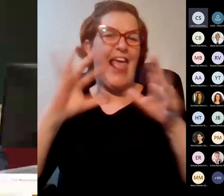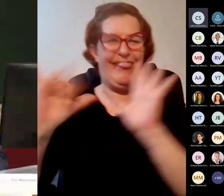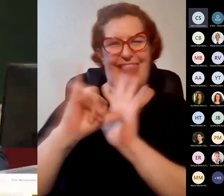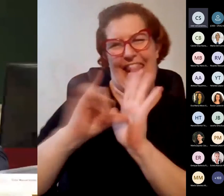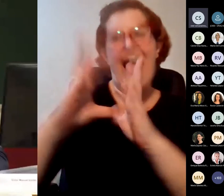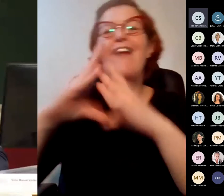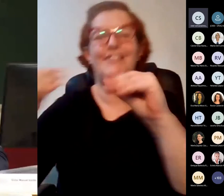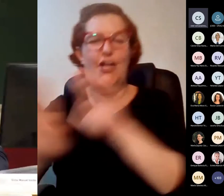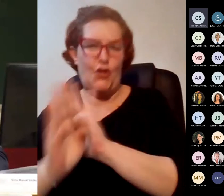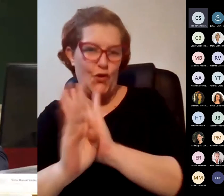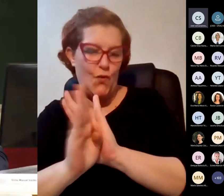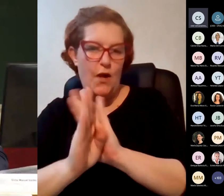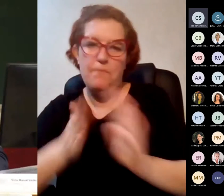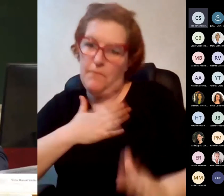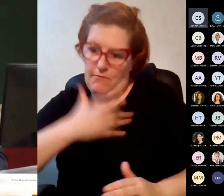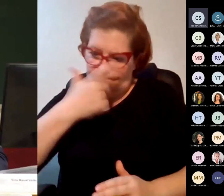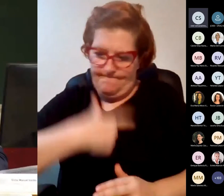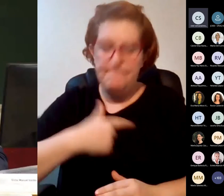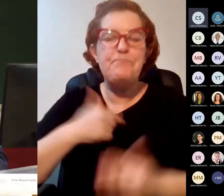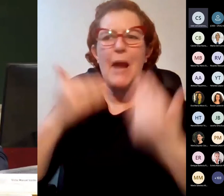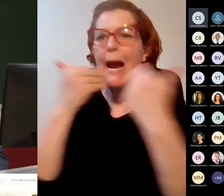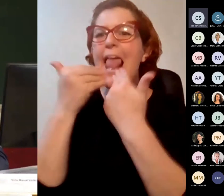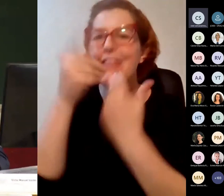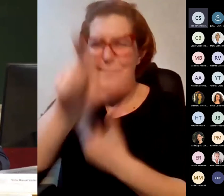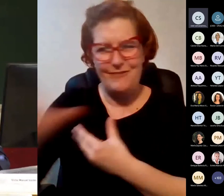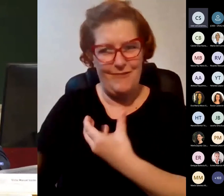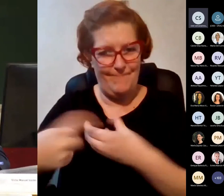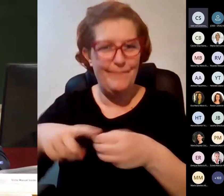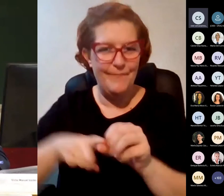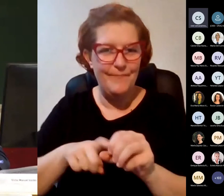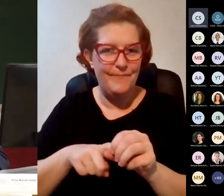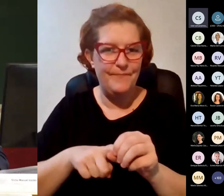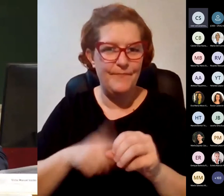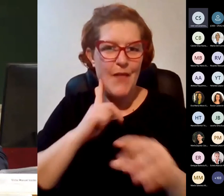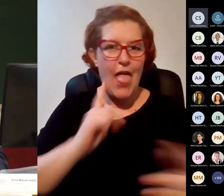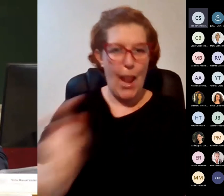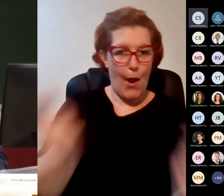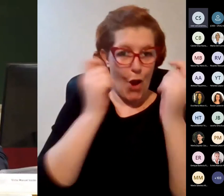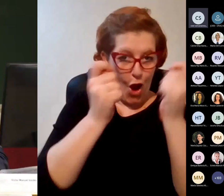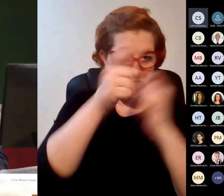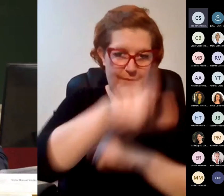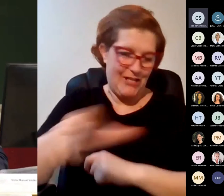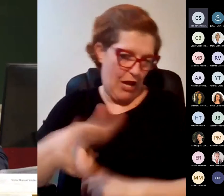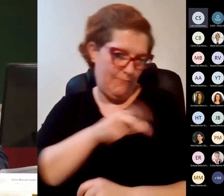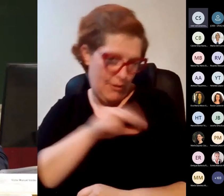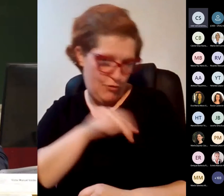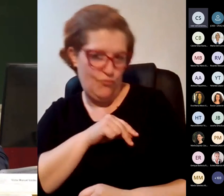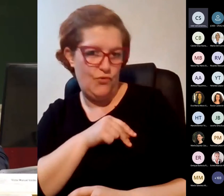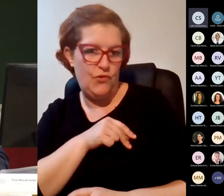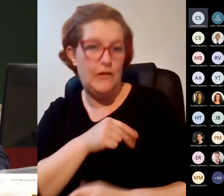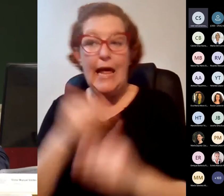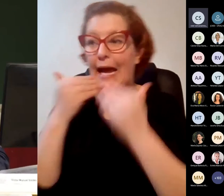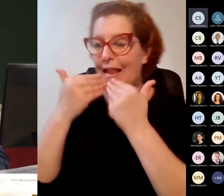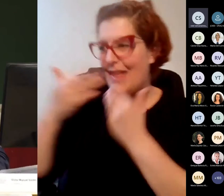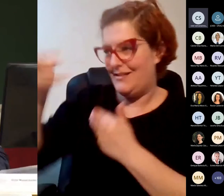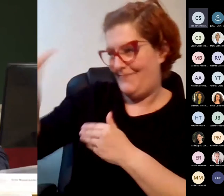dar las gracias a los participantes felicitar a los ganadores y aceptar